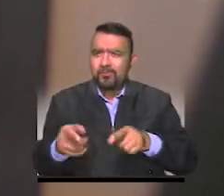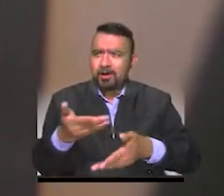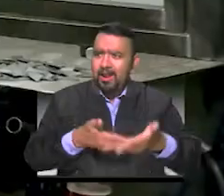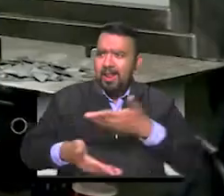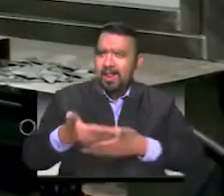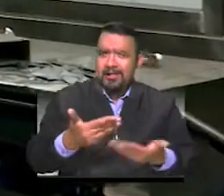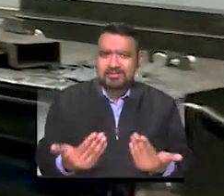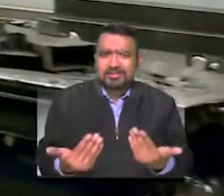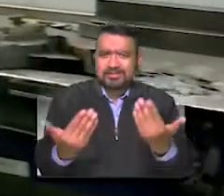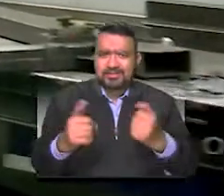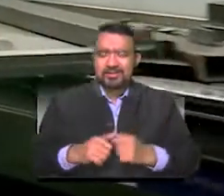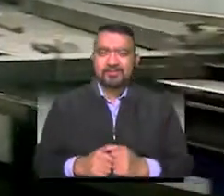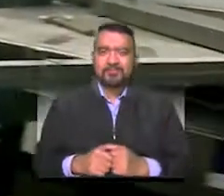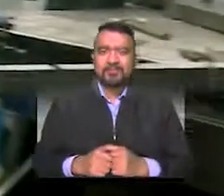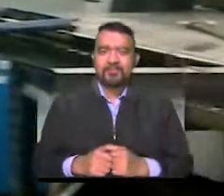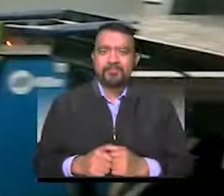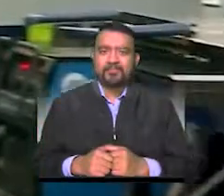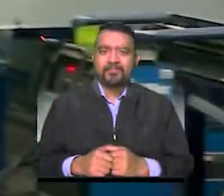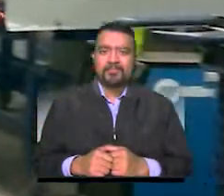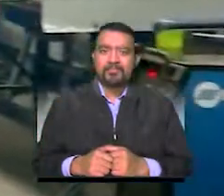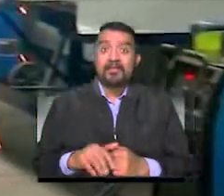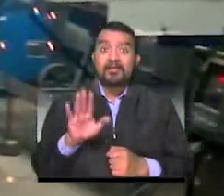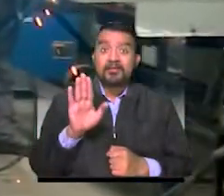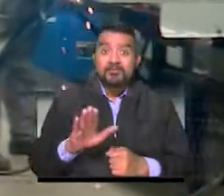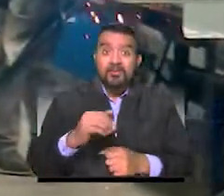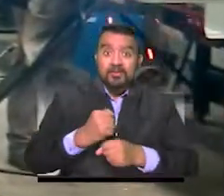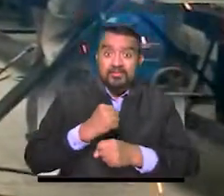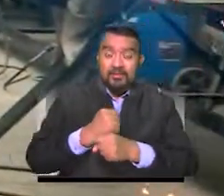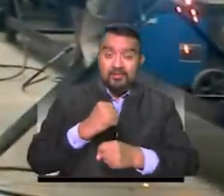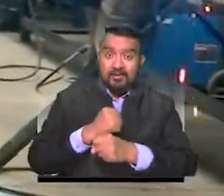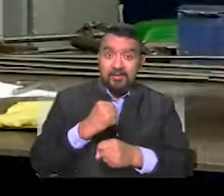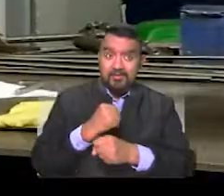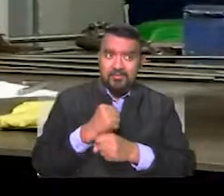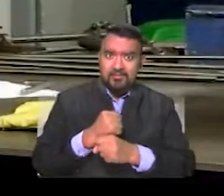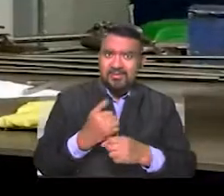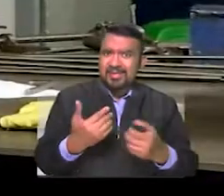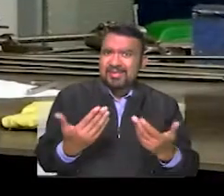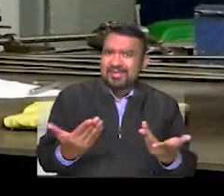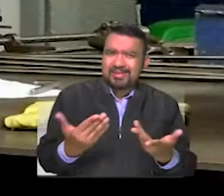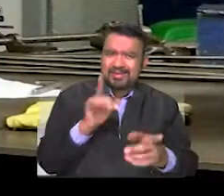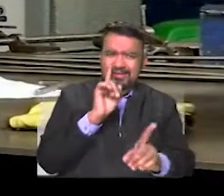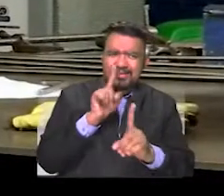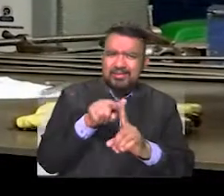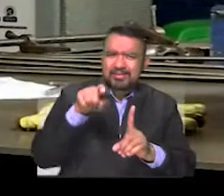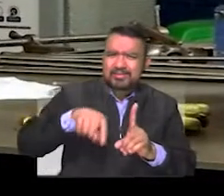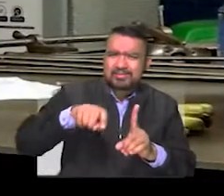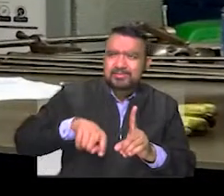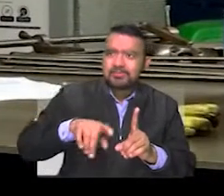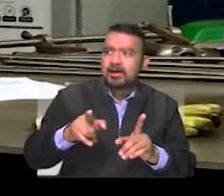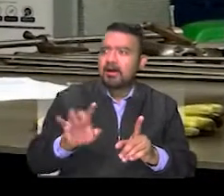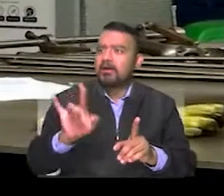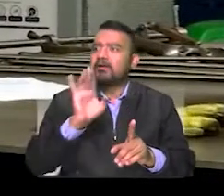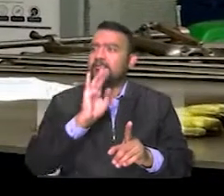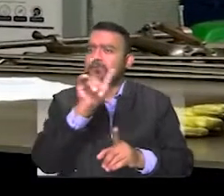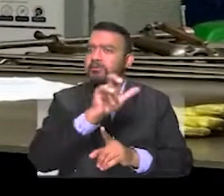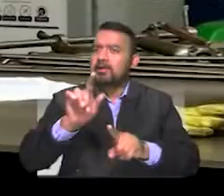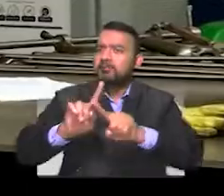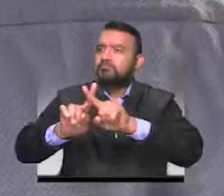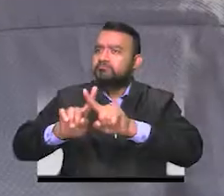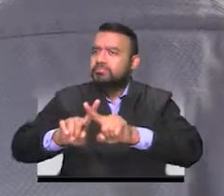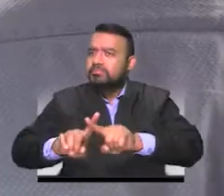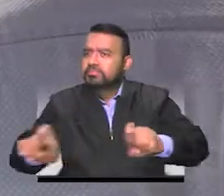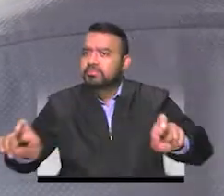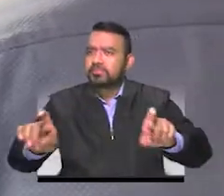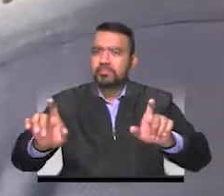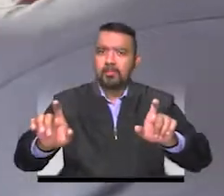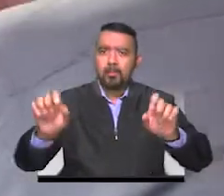Realmente esta compañía tiene esa vocación y eso es lo que nos hace grandes. En la diferencia nos enriquecemos todos. Por lo que